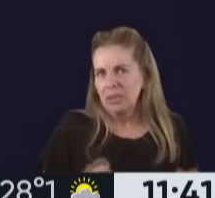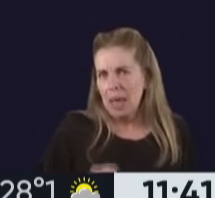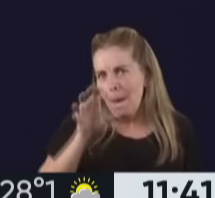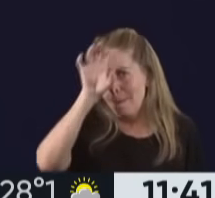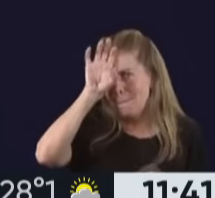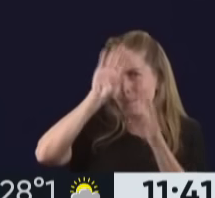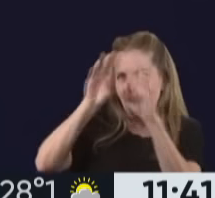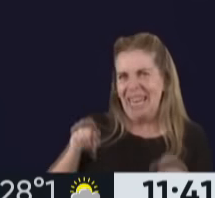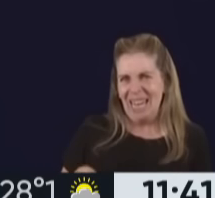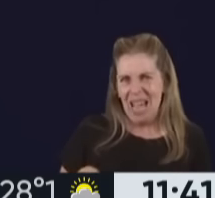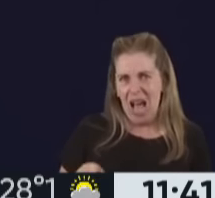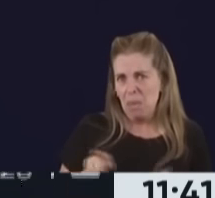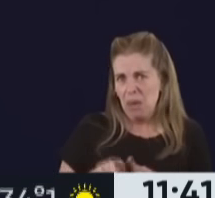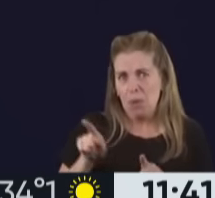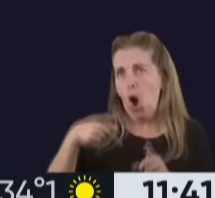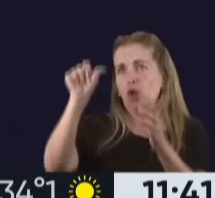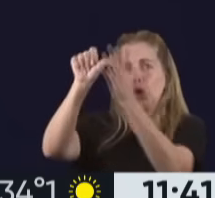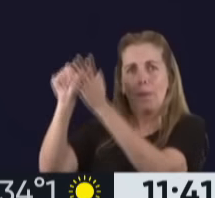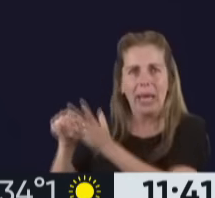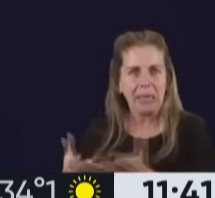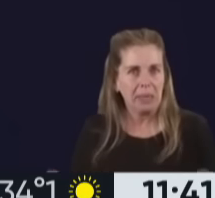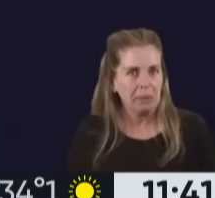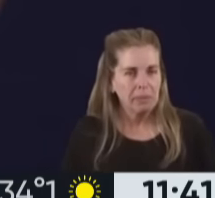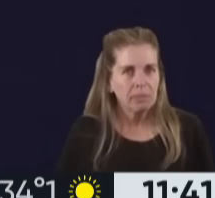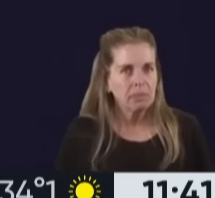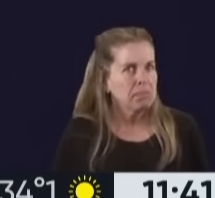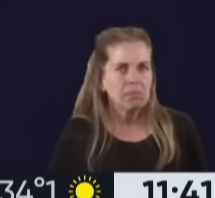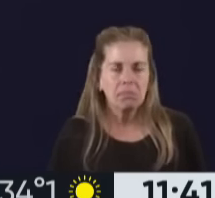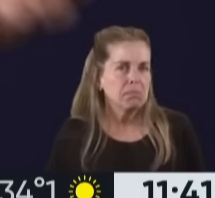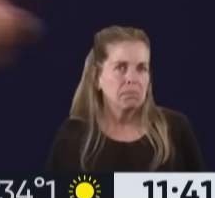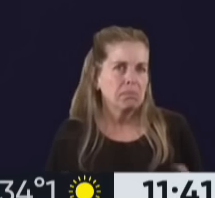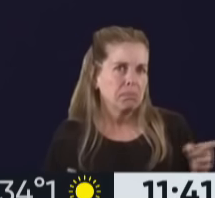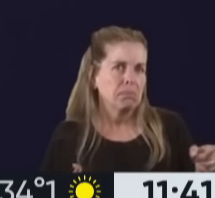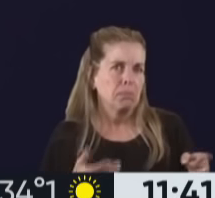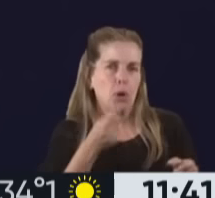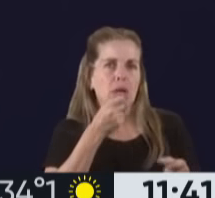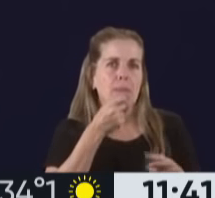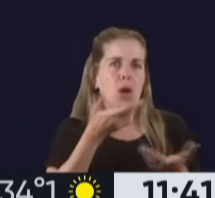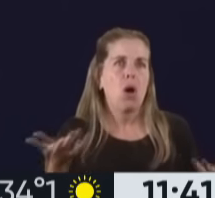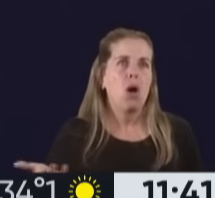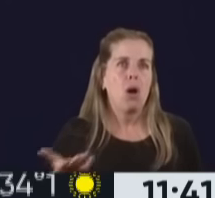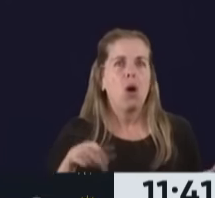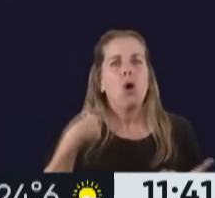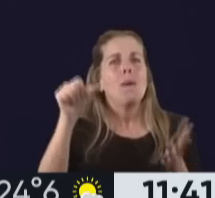en el mundo, no veo dónde haya, mismo puede cruzar la cordillera, donde